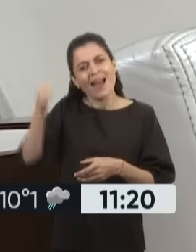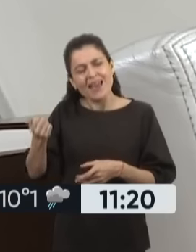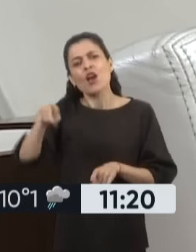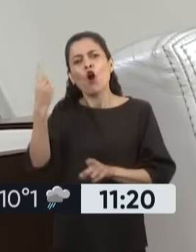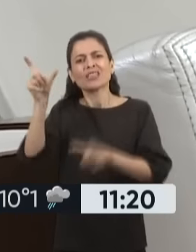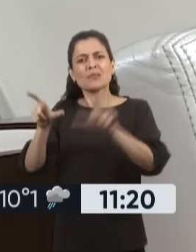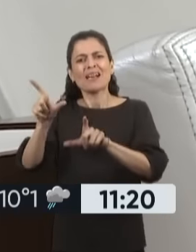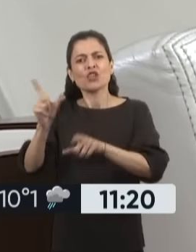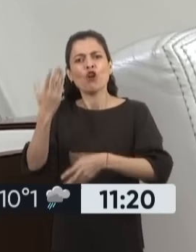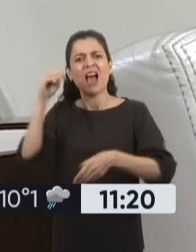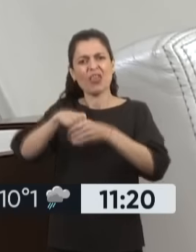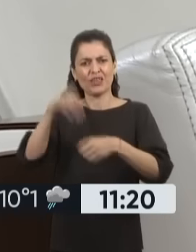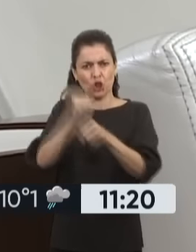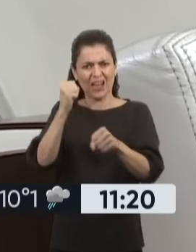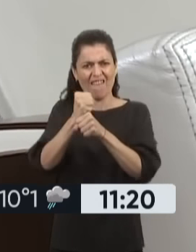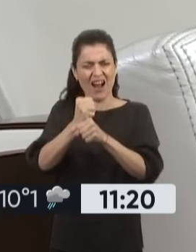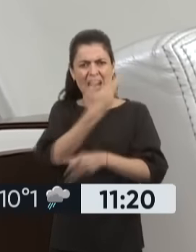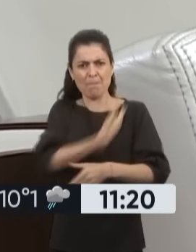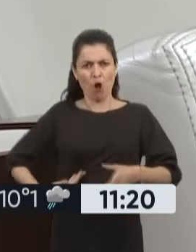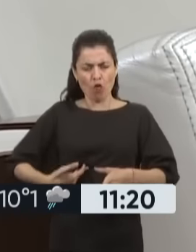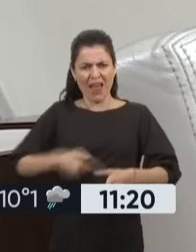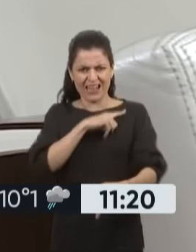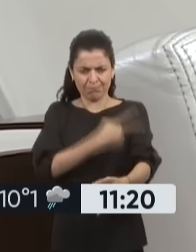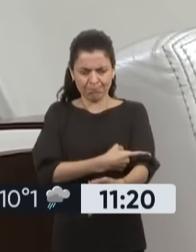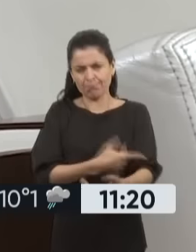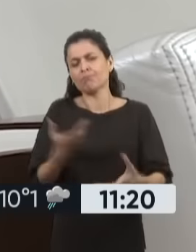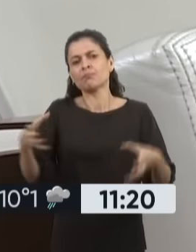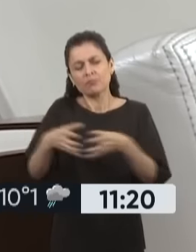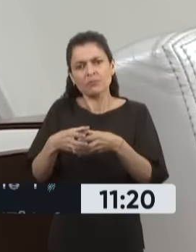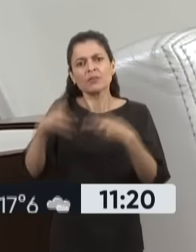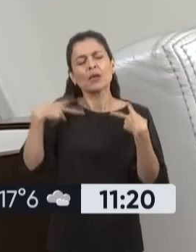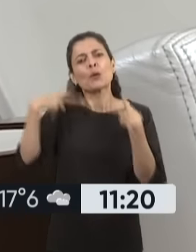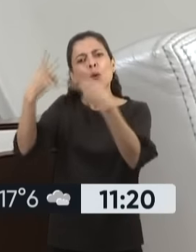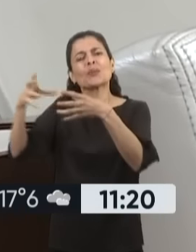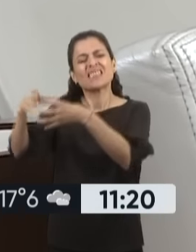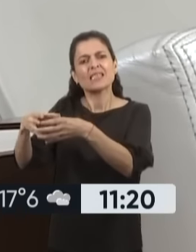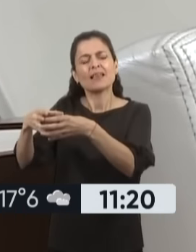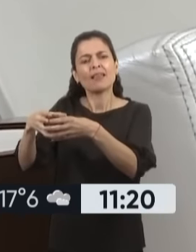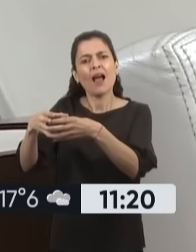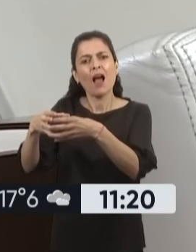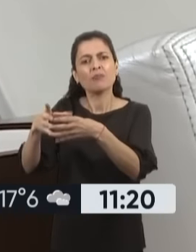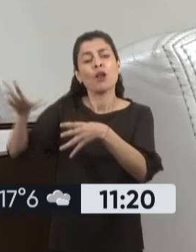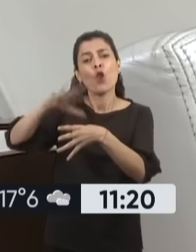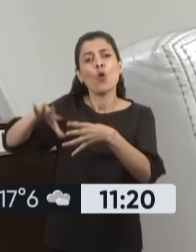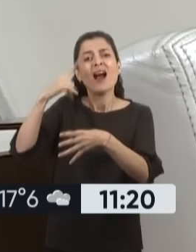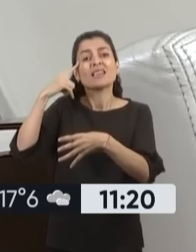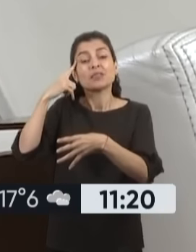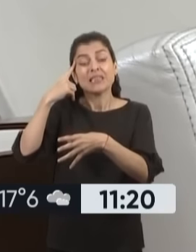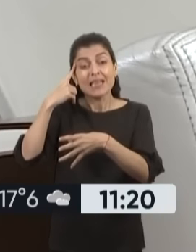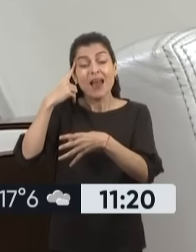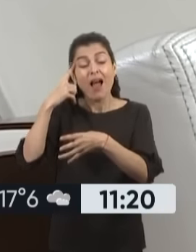poder ejecutivo bueno visitando la estación aeroespacial de que tiene China en